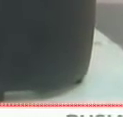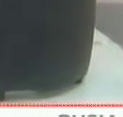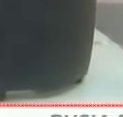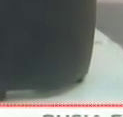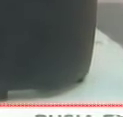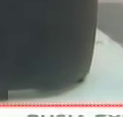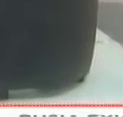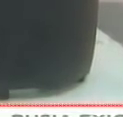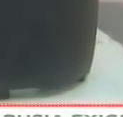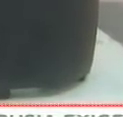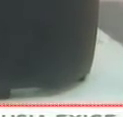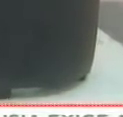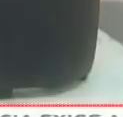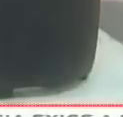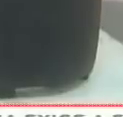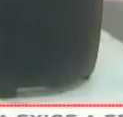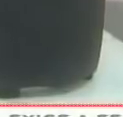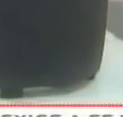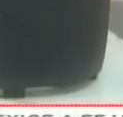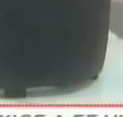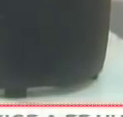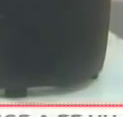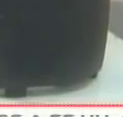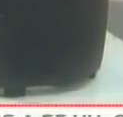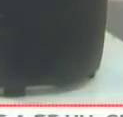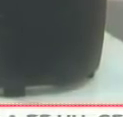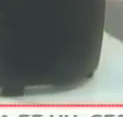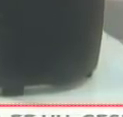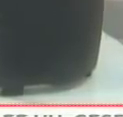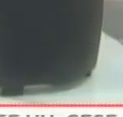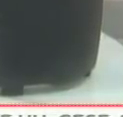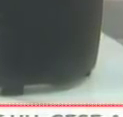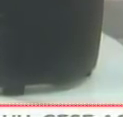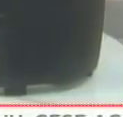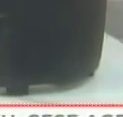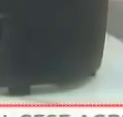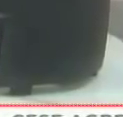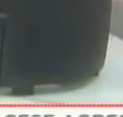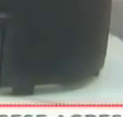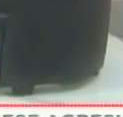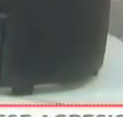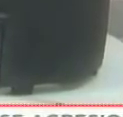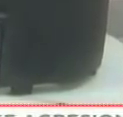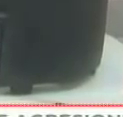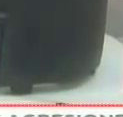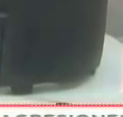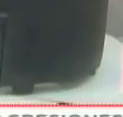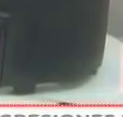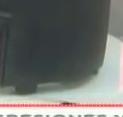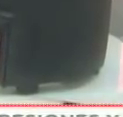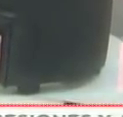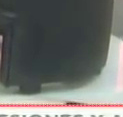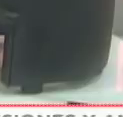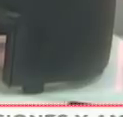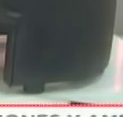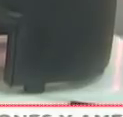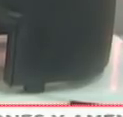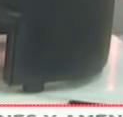información importante con respecto a quién pertenecía el vehículo, quién fue la persona que